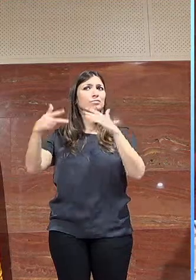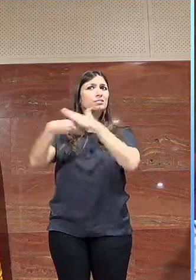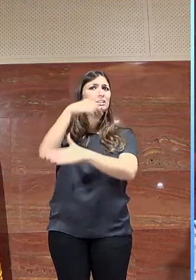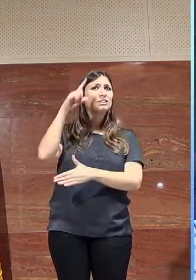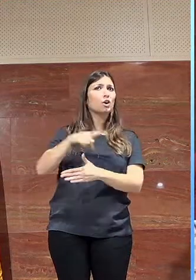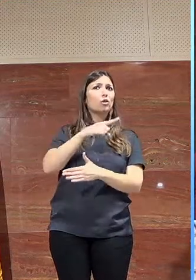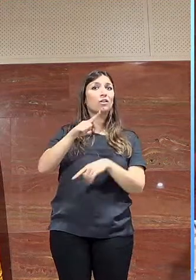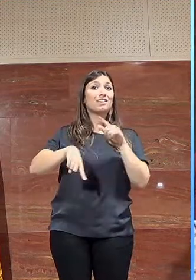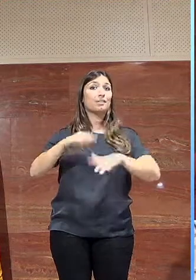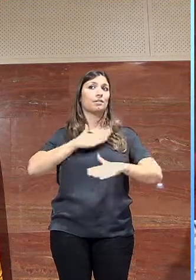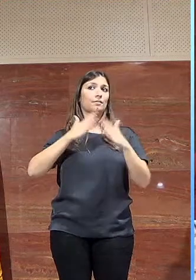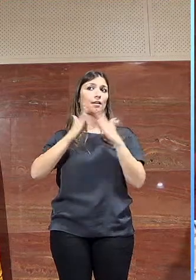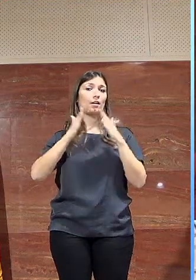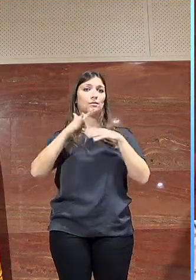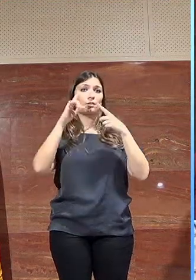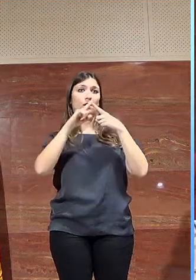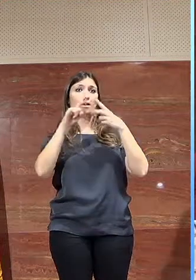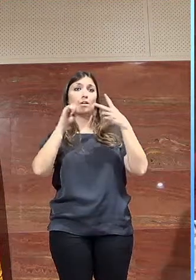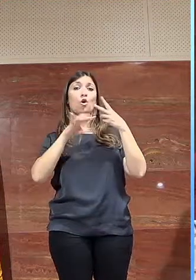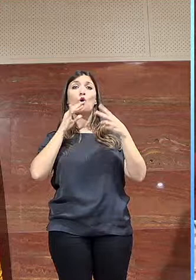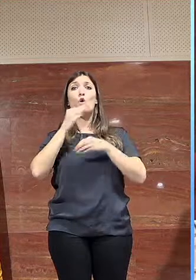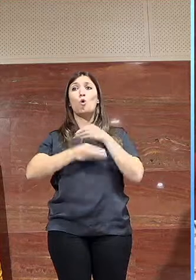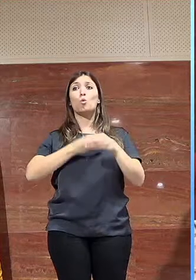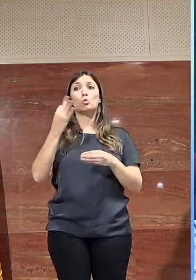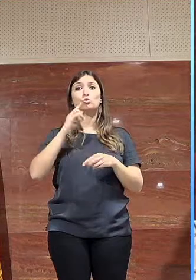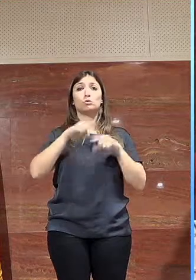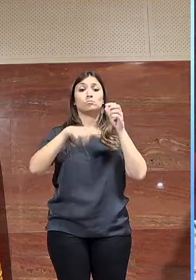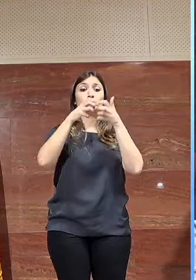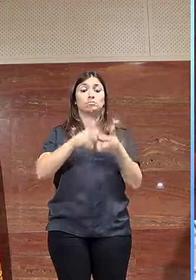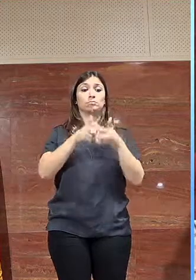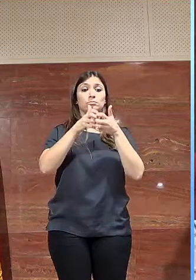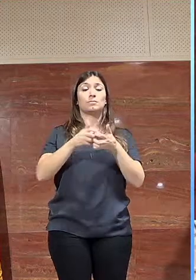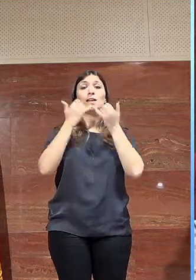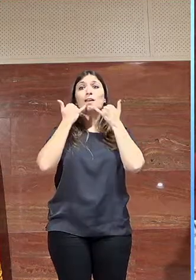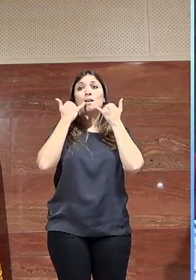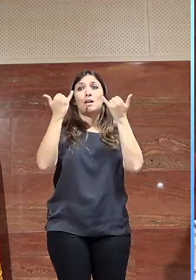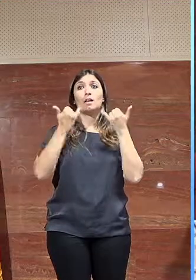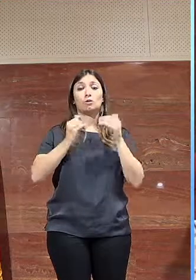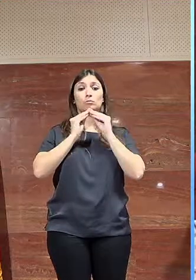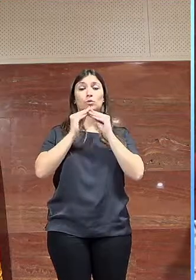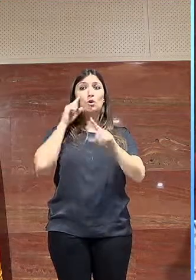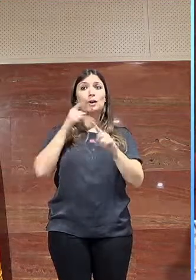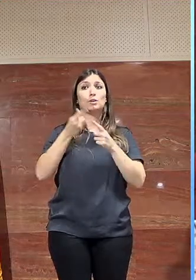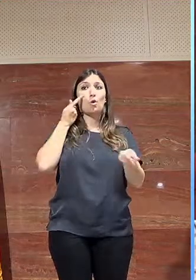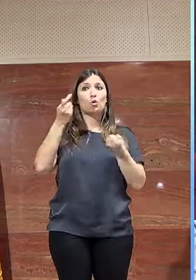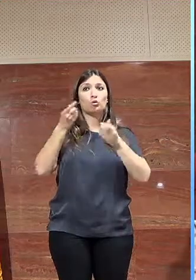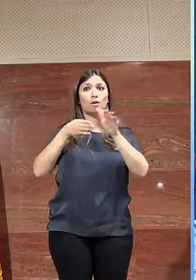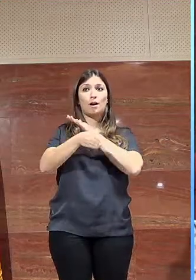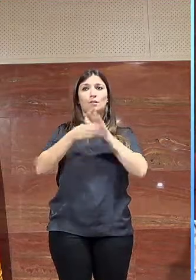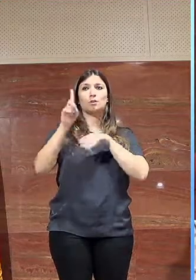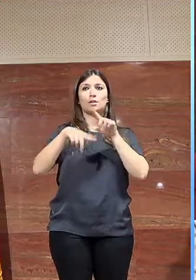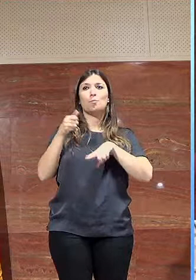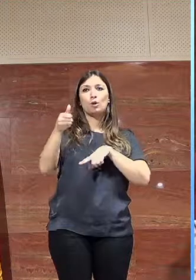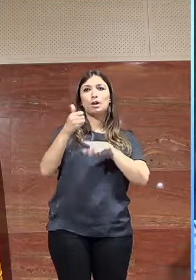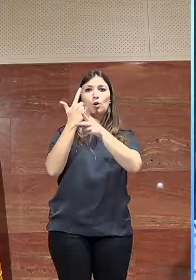puerta a su vivienda, y también en la comprensión en la utilización de los dispositivos electrónicos que se instalan para el control de acceso, como son porteros